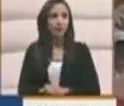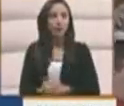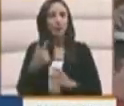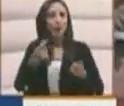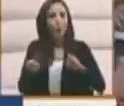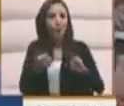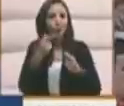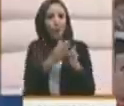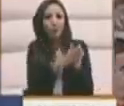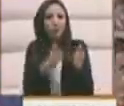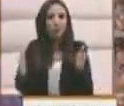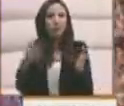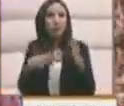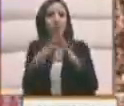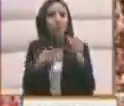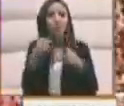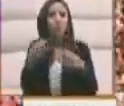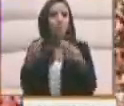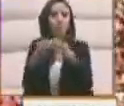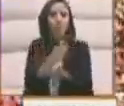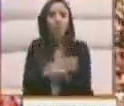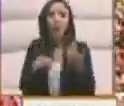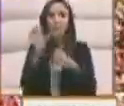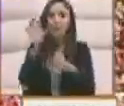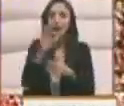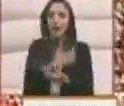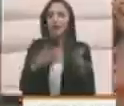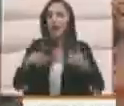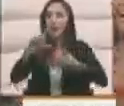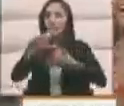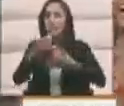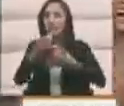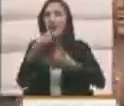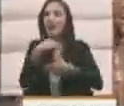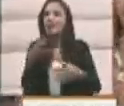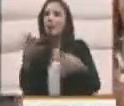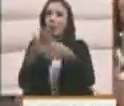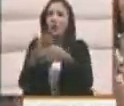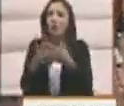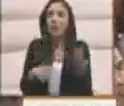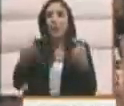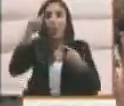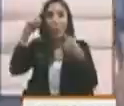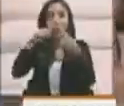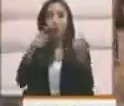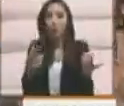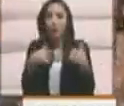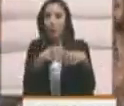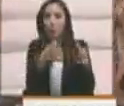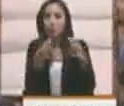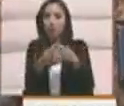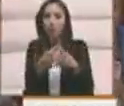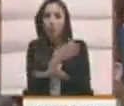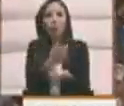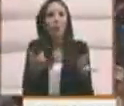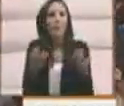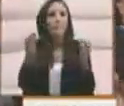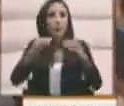coordinados con la derecha de un país centroamericano. Primer objetivo de este grupo mercenario, lo repito,